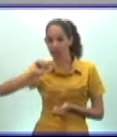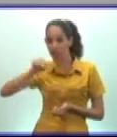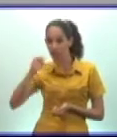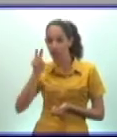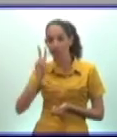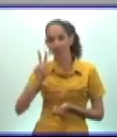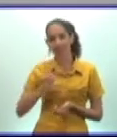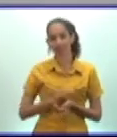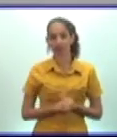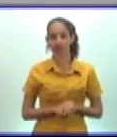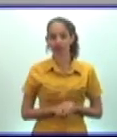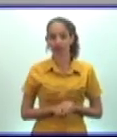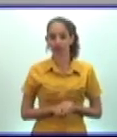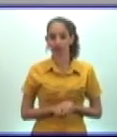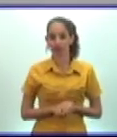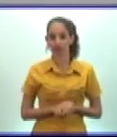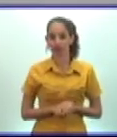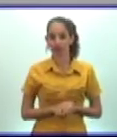Pasa lo mismo.